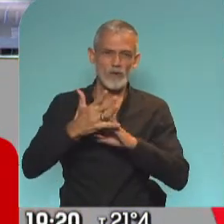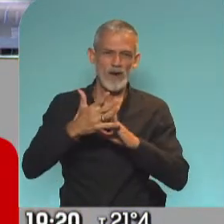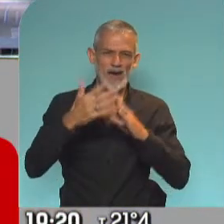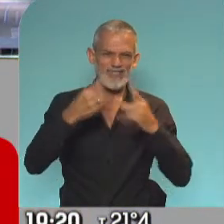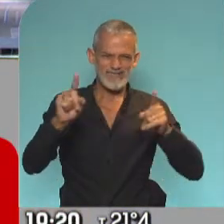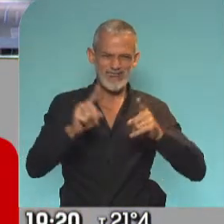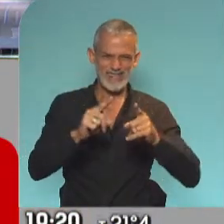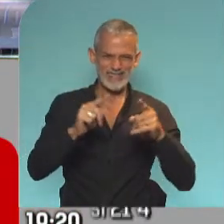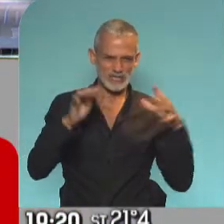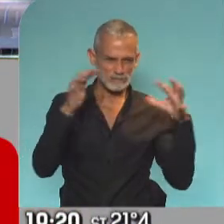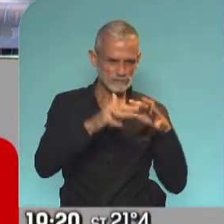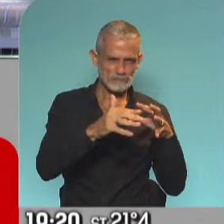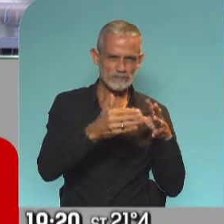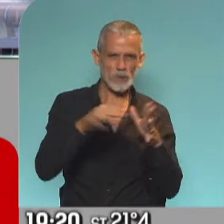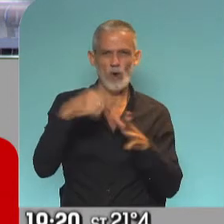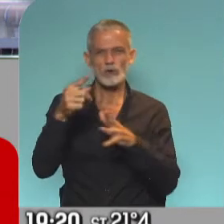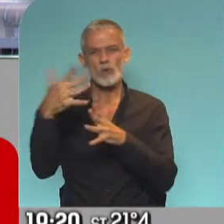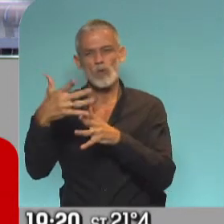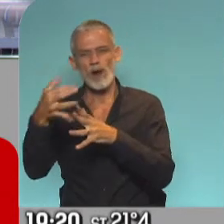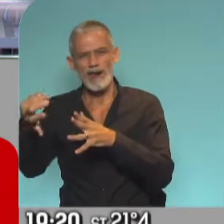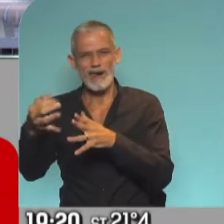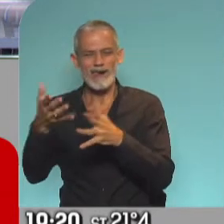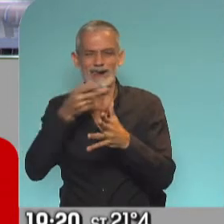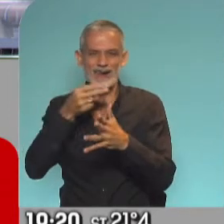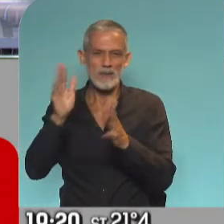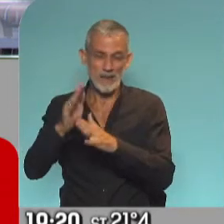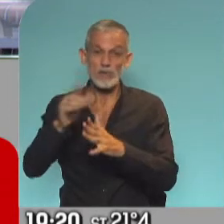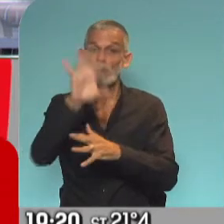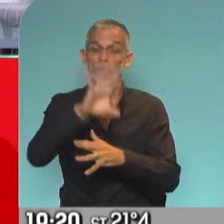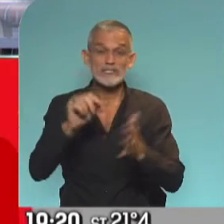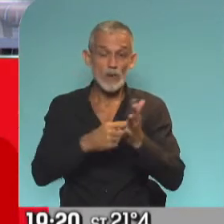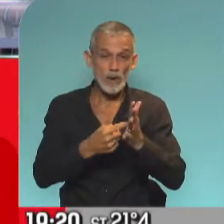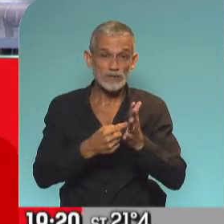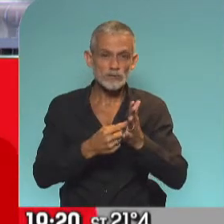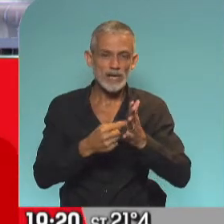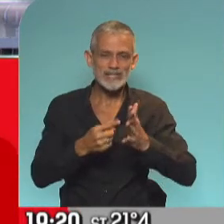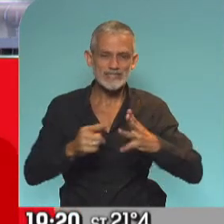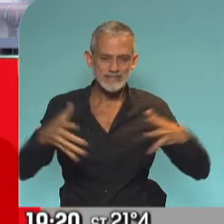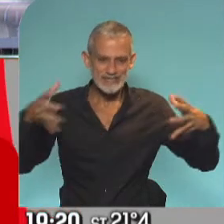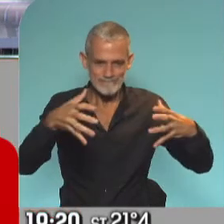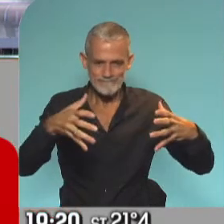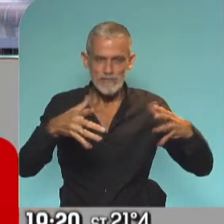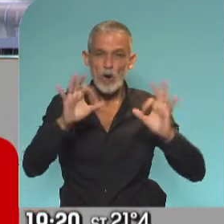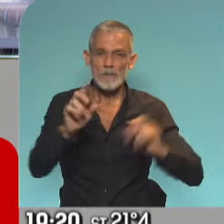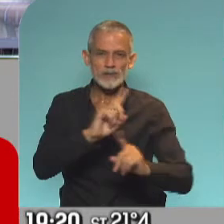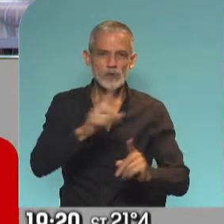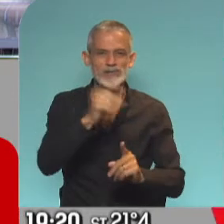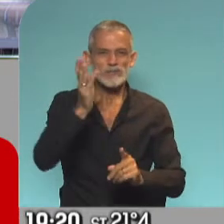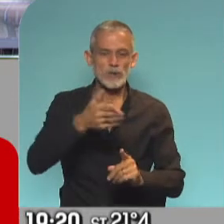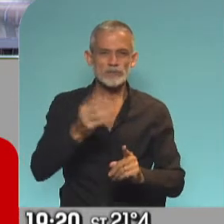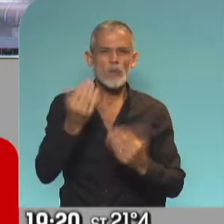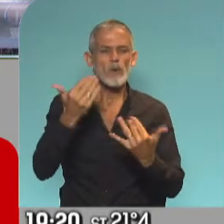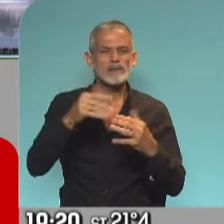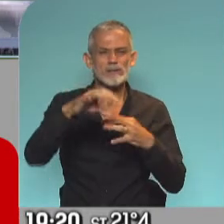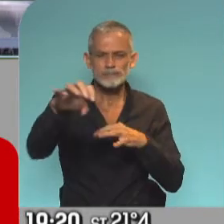¿no? De acuerdo al lugar. Puede ser que la provincia de Buenos Aires no haya que analizarla como un todo, sino que haya que entender